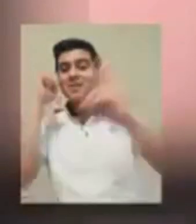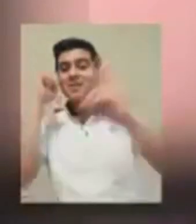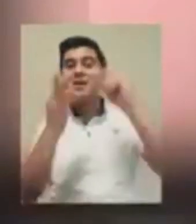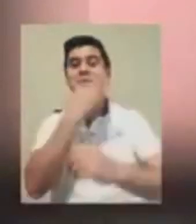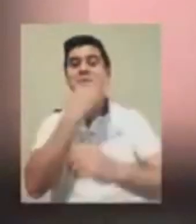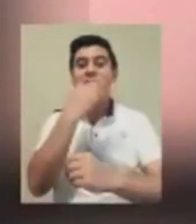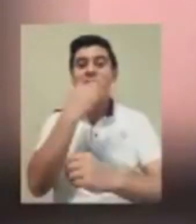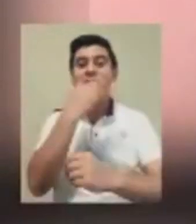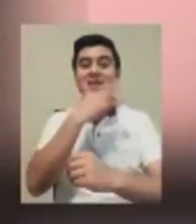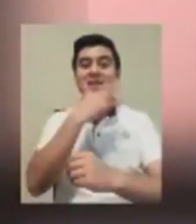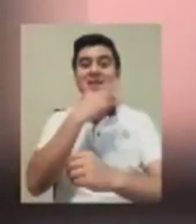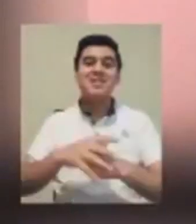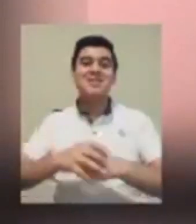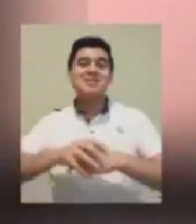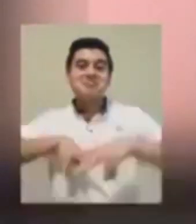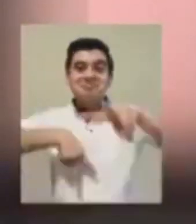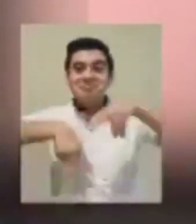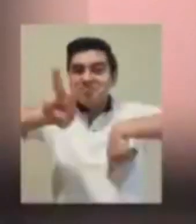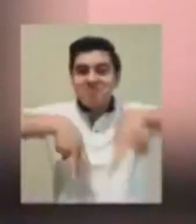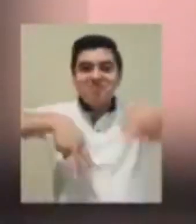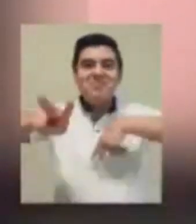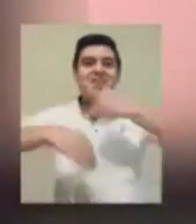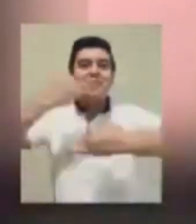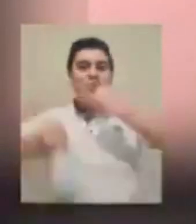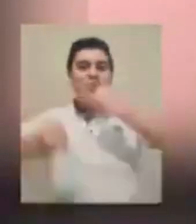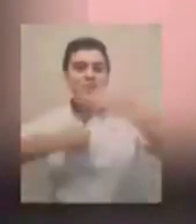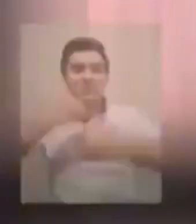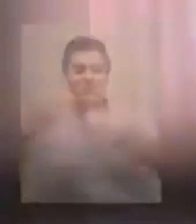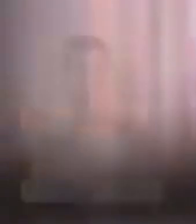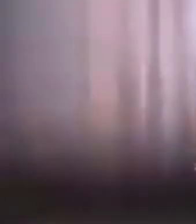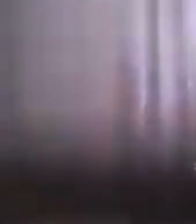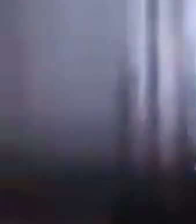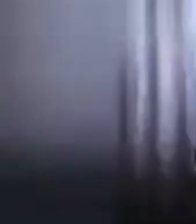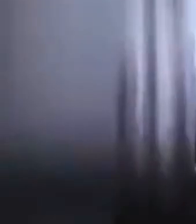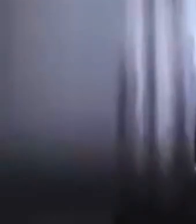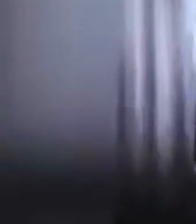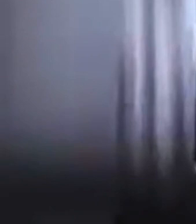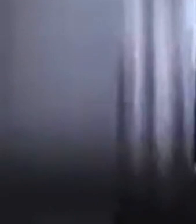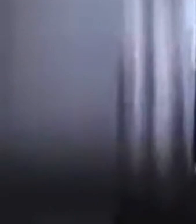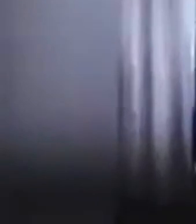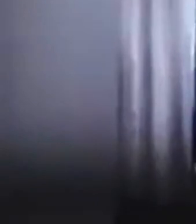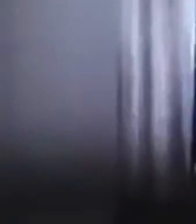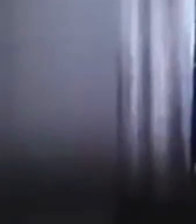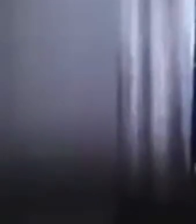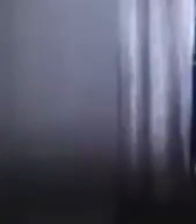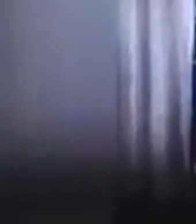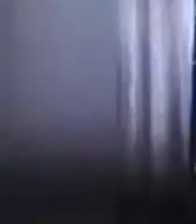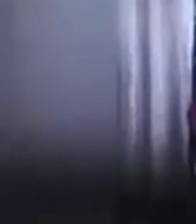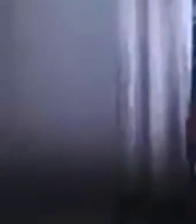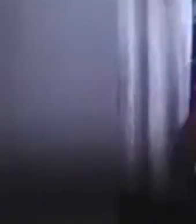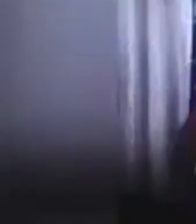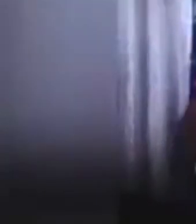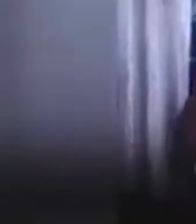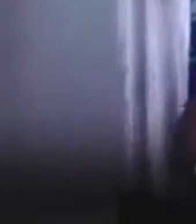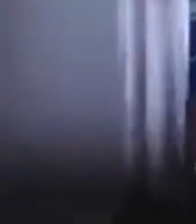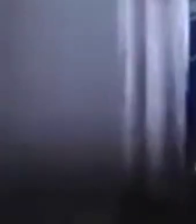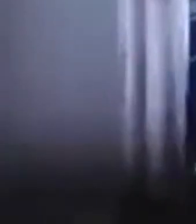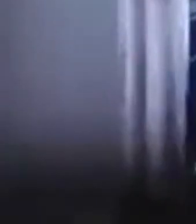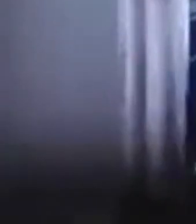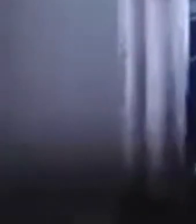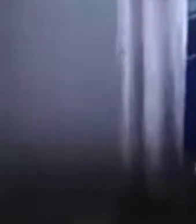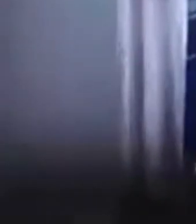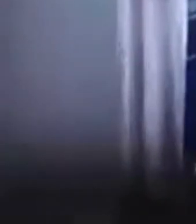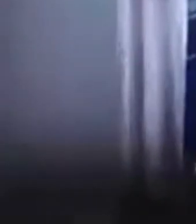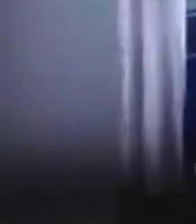fiestas, a parques, a jugar fútbol. Hola, mi nombre es Erick Emanuel López